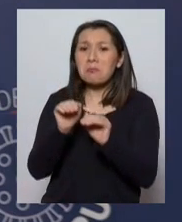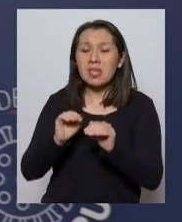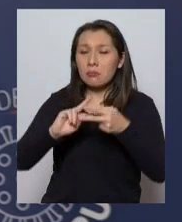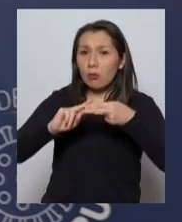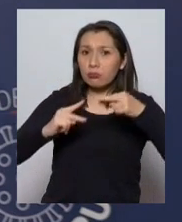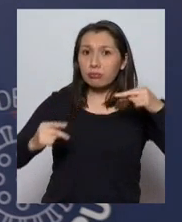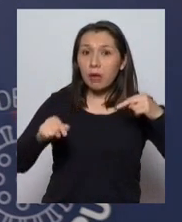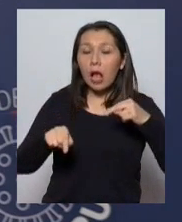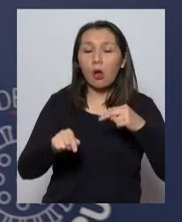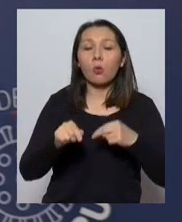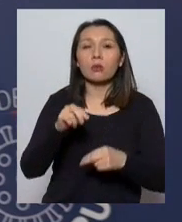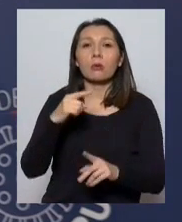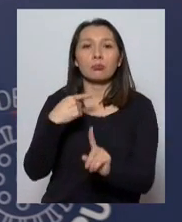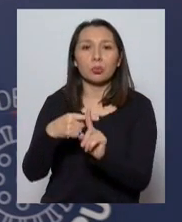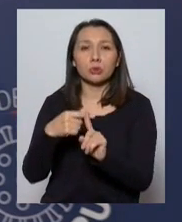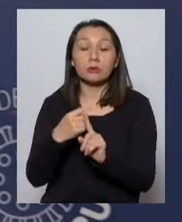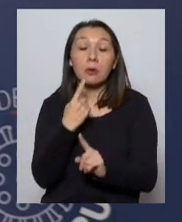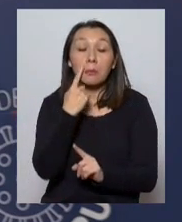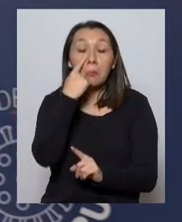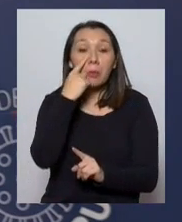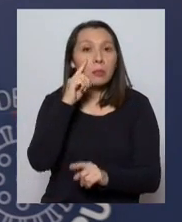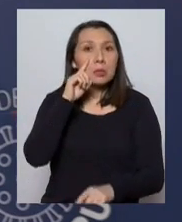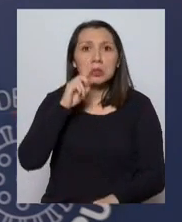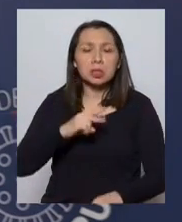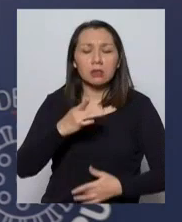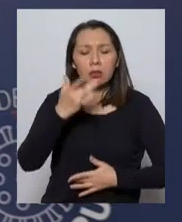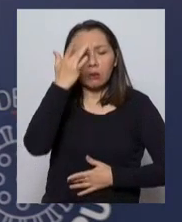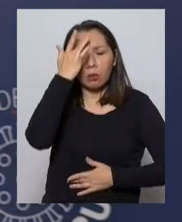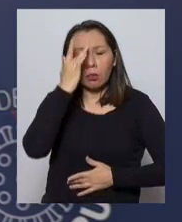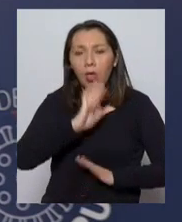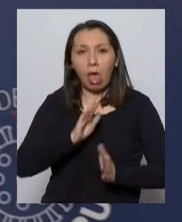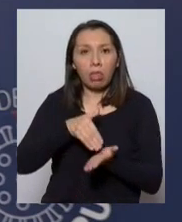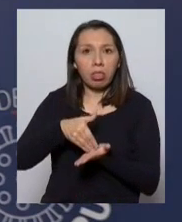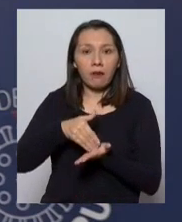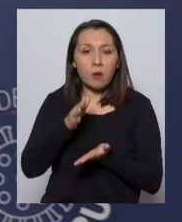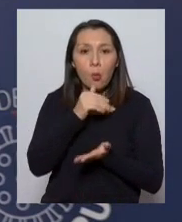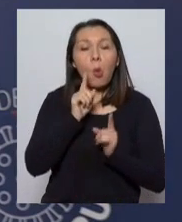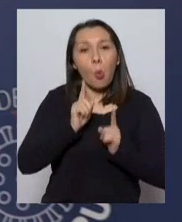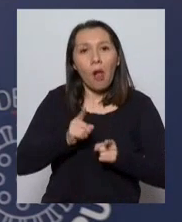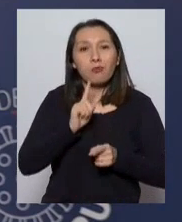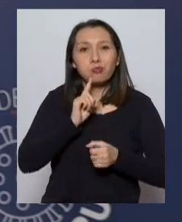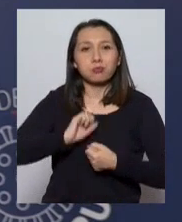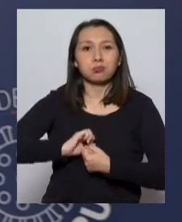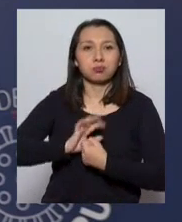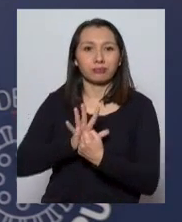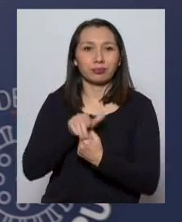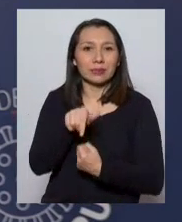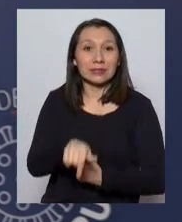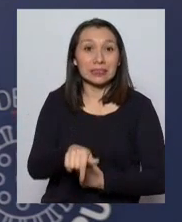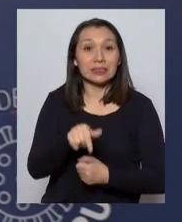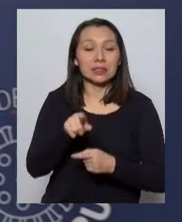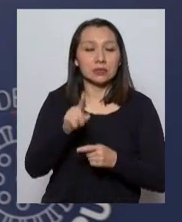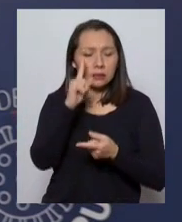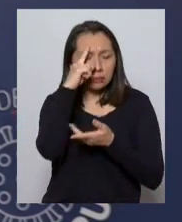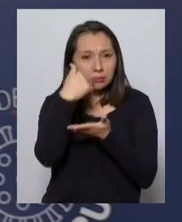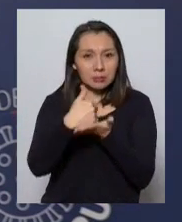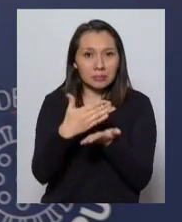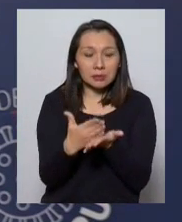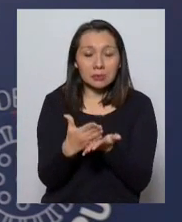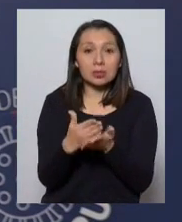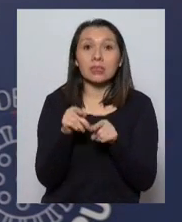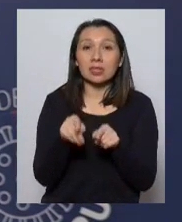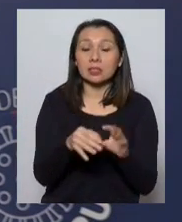examen positivo a pesar de no tener síntomas o tener muy pocos síntomas y tenemos que señalar que esta estrategia